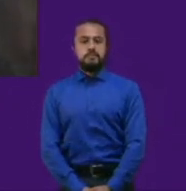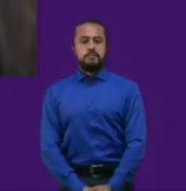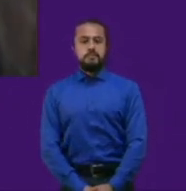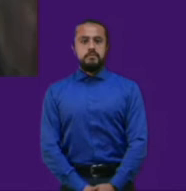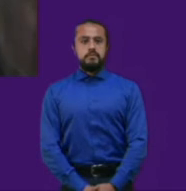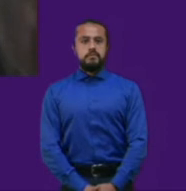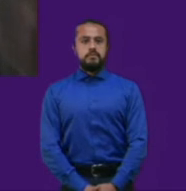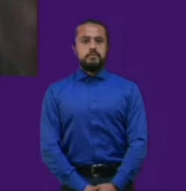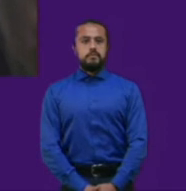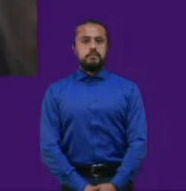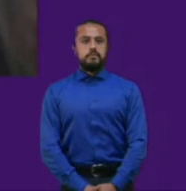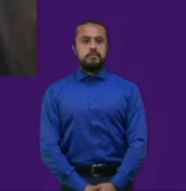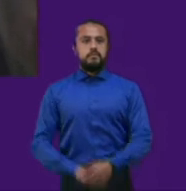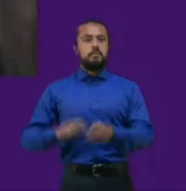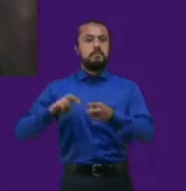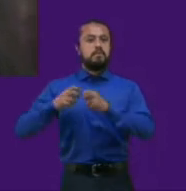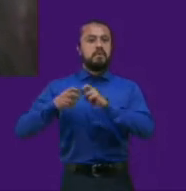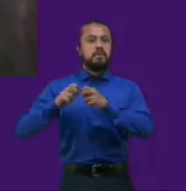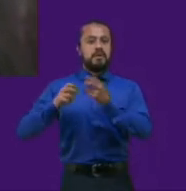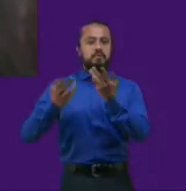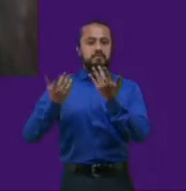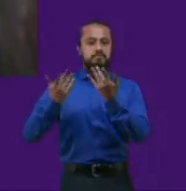Pero tenemos un problema técnico con Ilana.